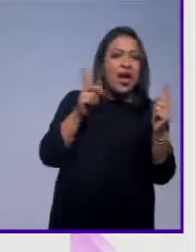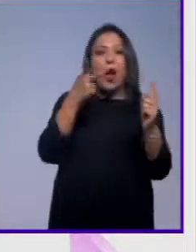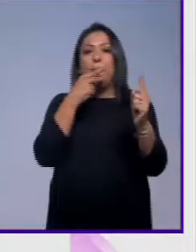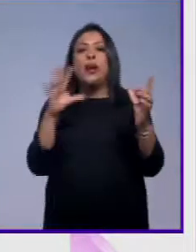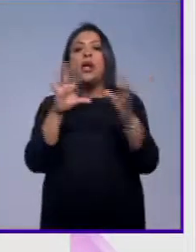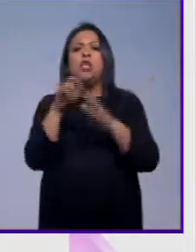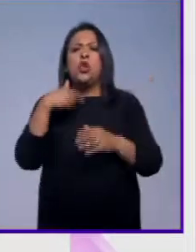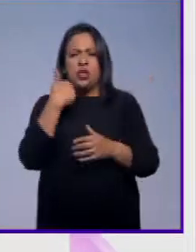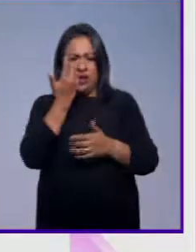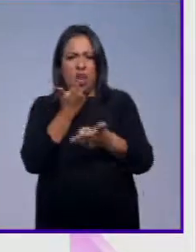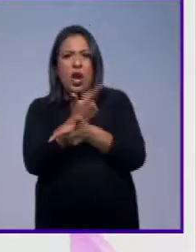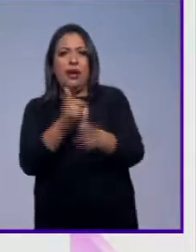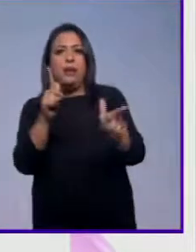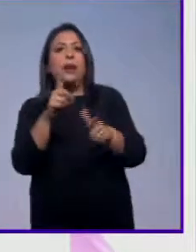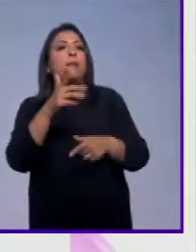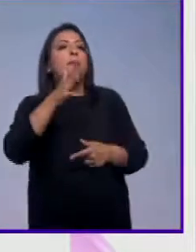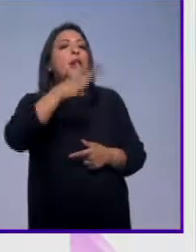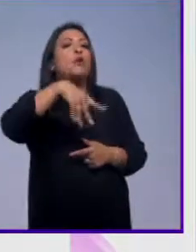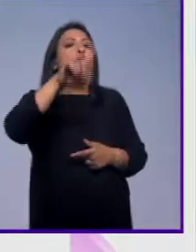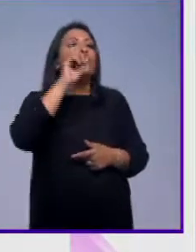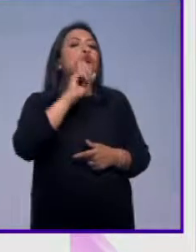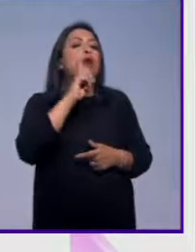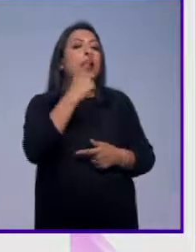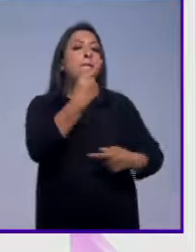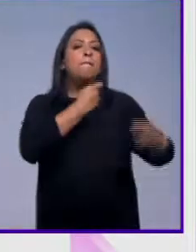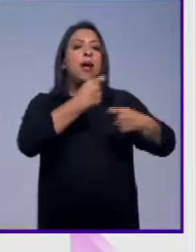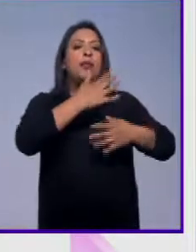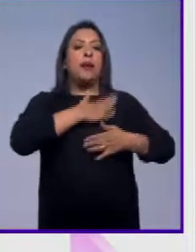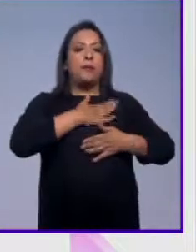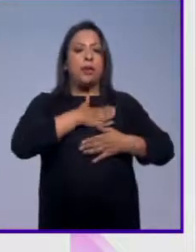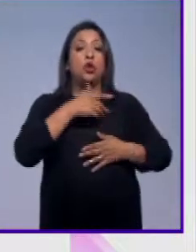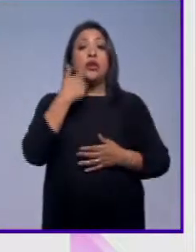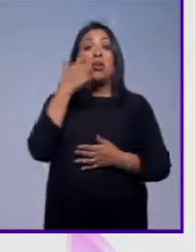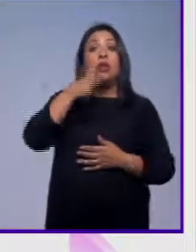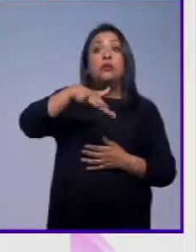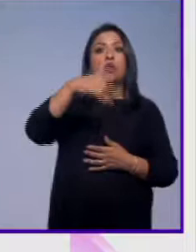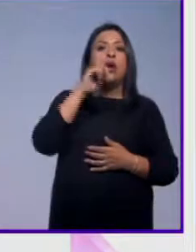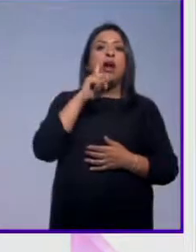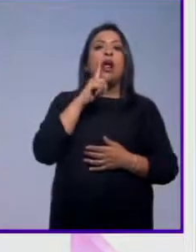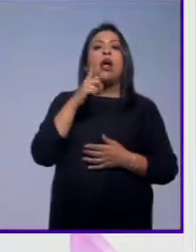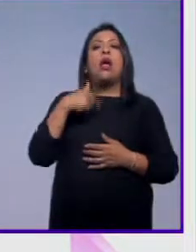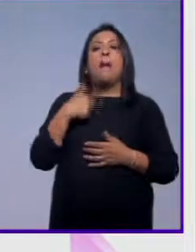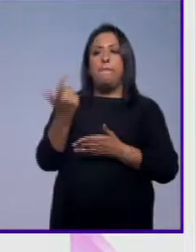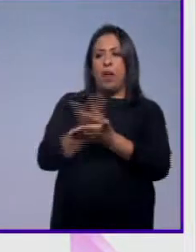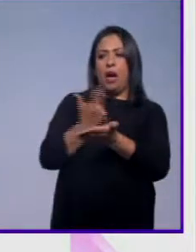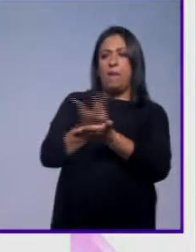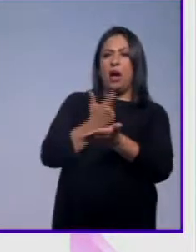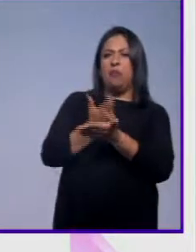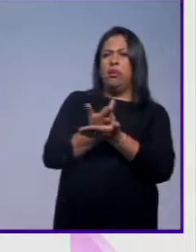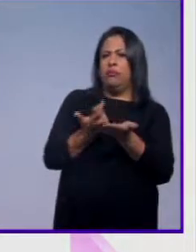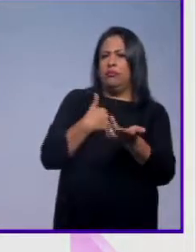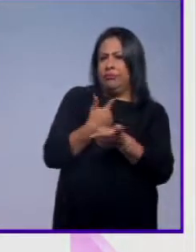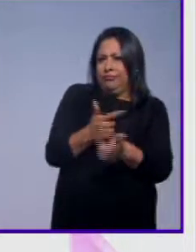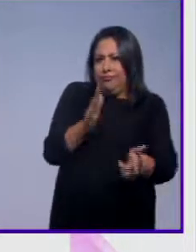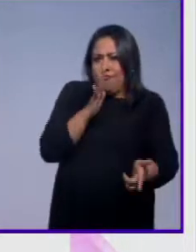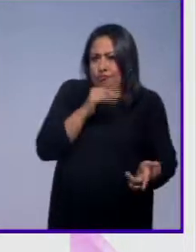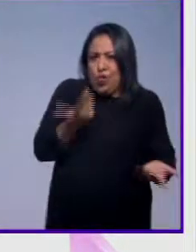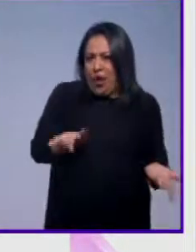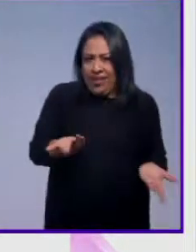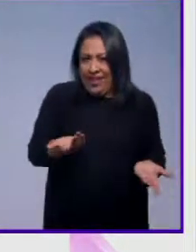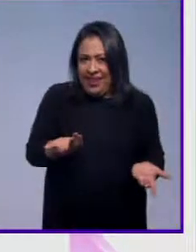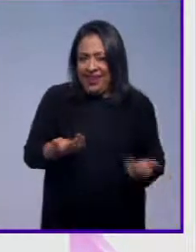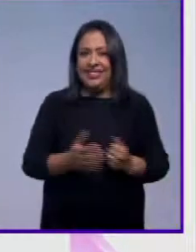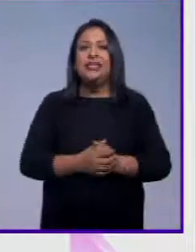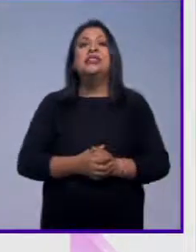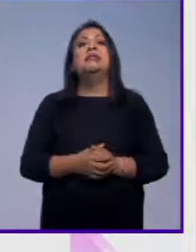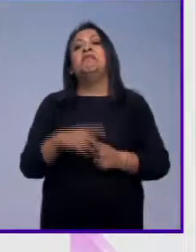quieren liberar pero siguen buscando mujeres súper hembristas entonces si buscas una mujer que lo único que quiere es un hombre cartera no vas a poder liberarte de ese contexto